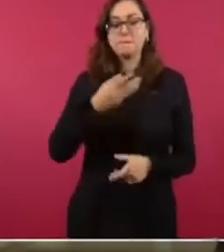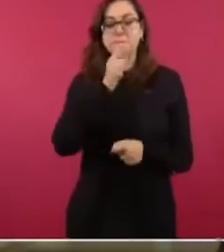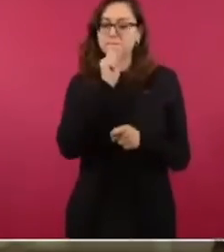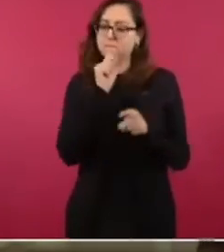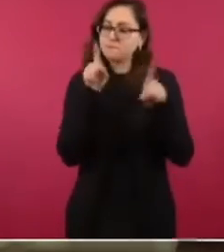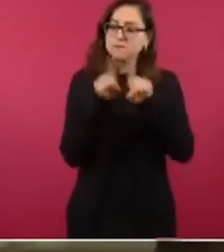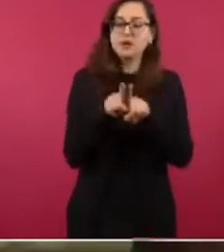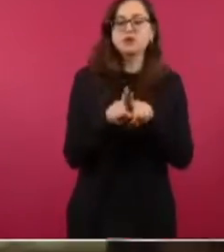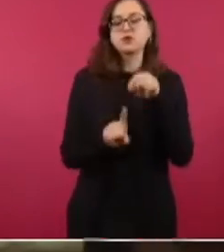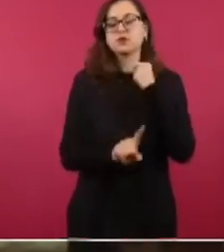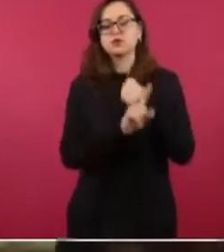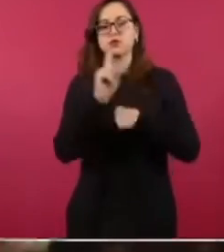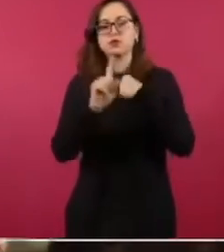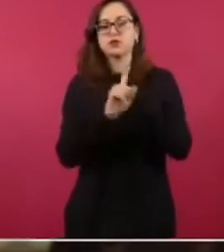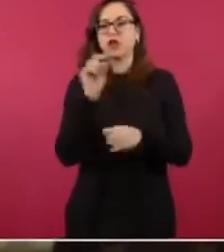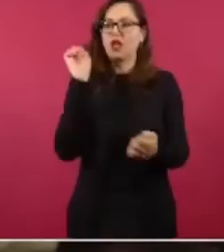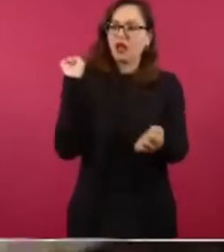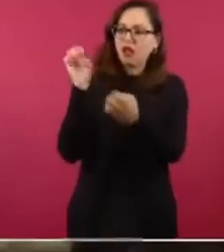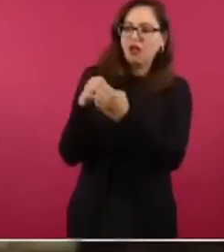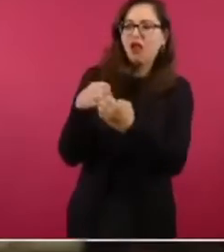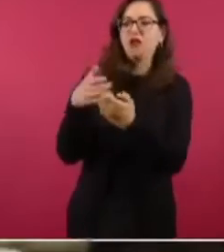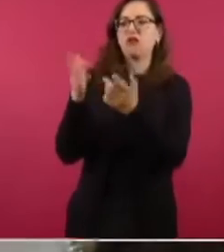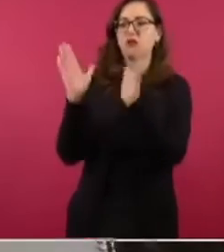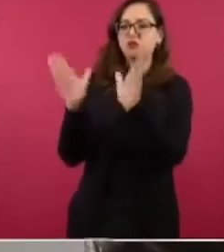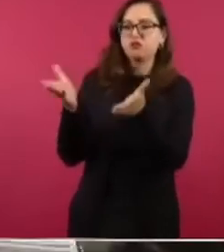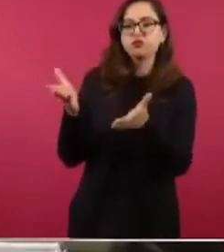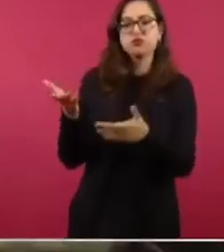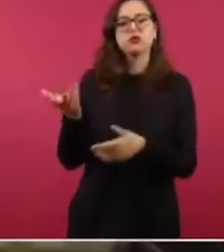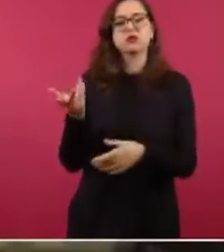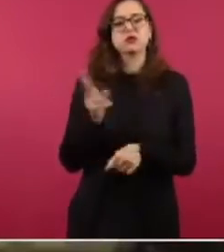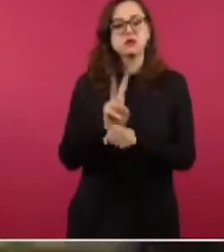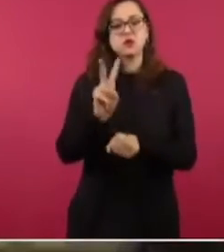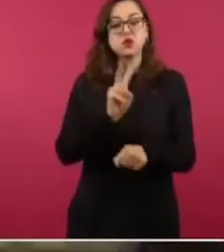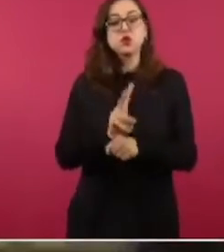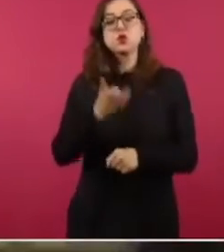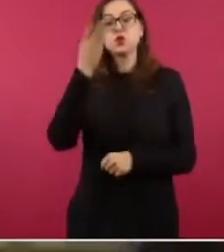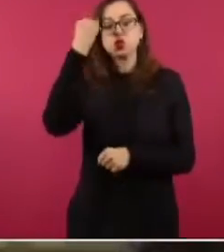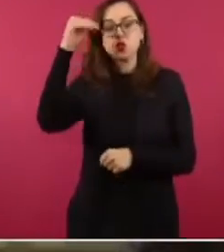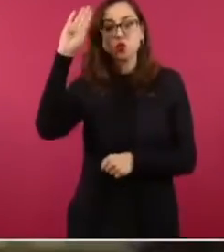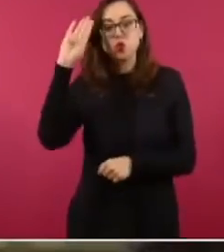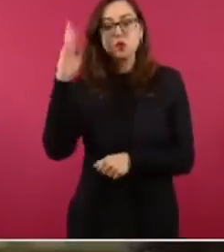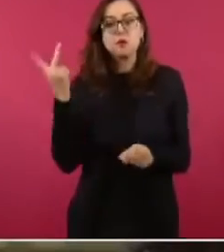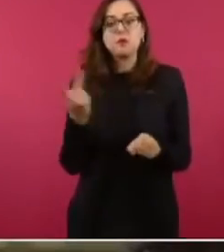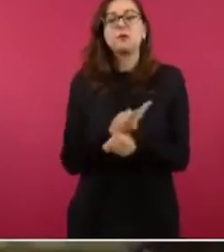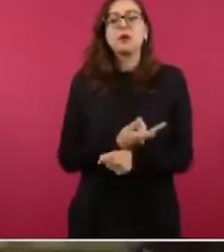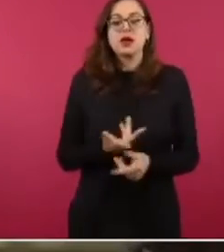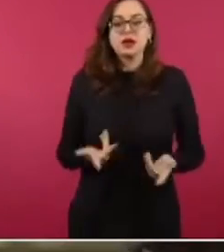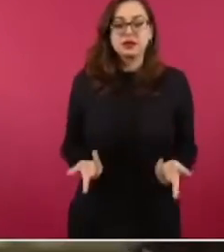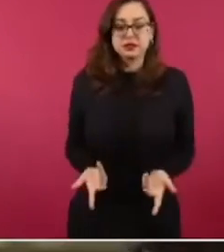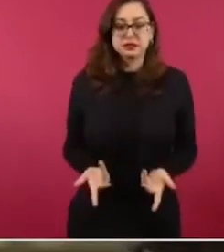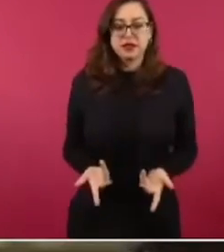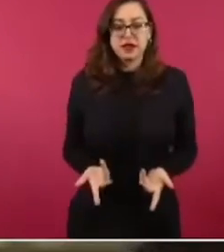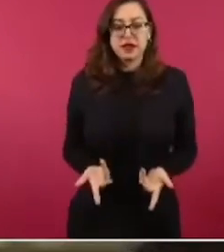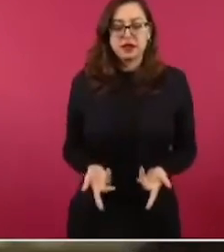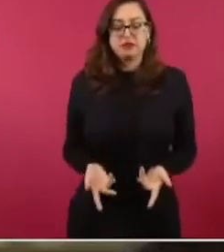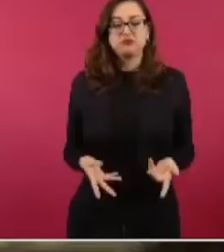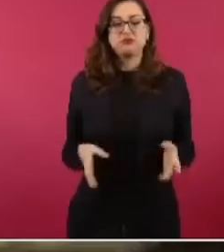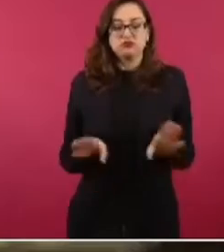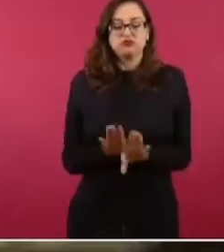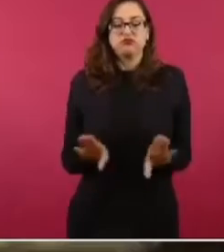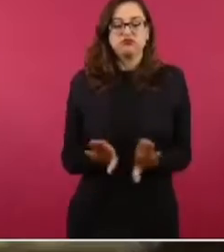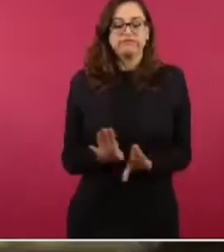migrantes venezolanos, cubanos, de que son maltratados por autoridades migratorias. ¿Qué pasó entonces en ese